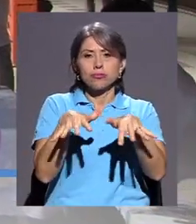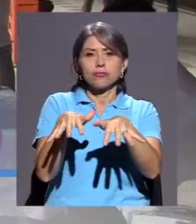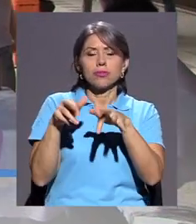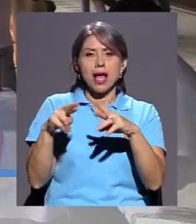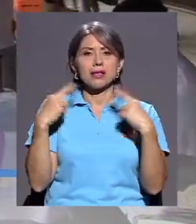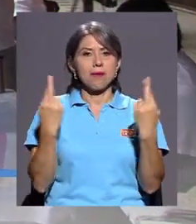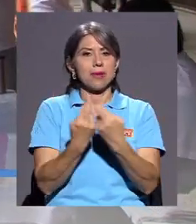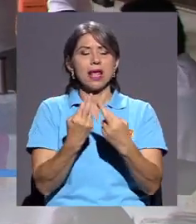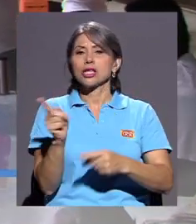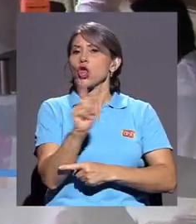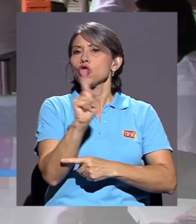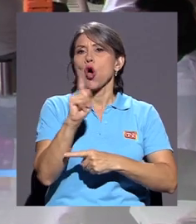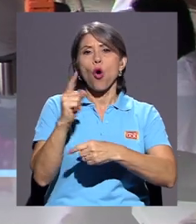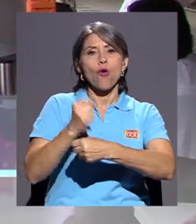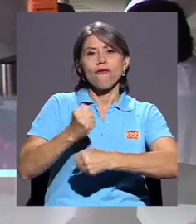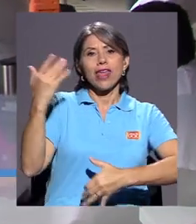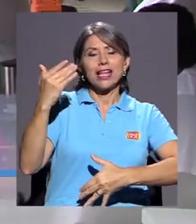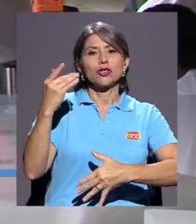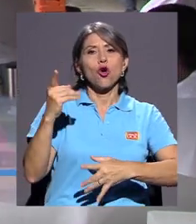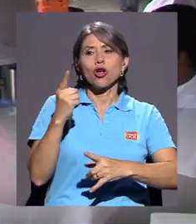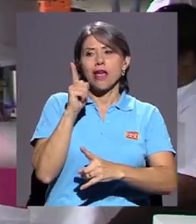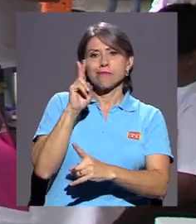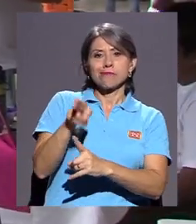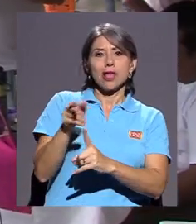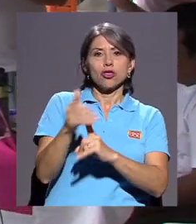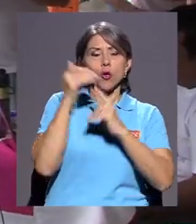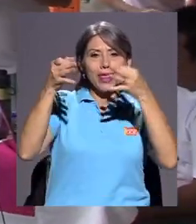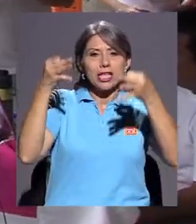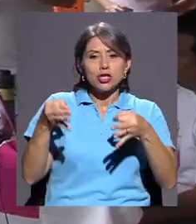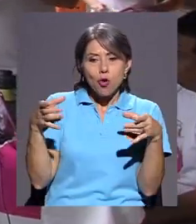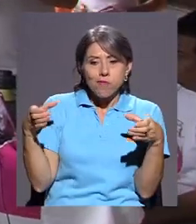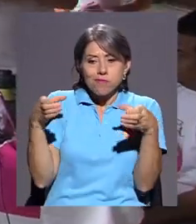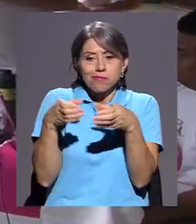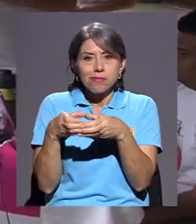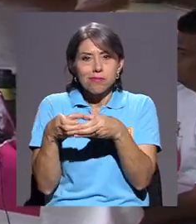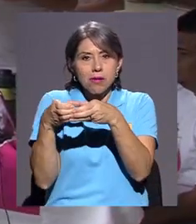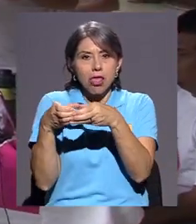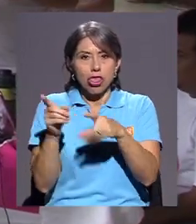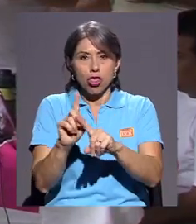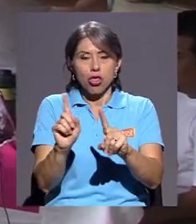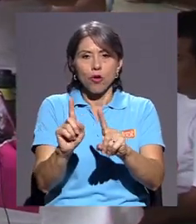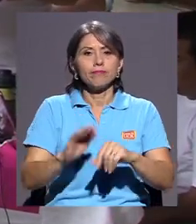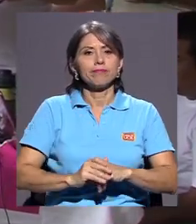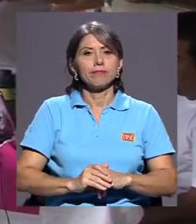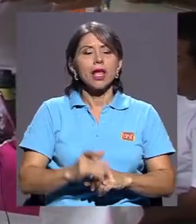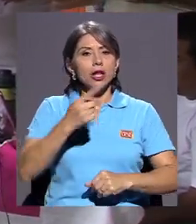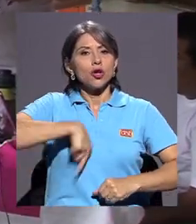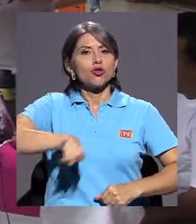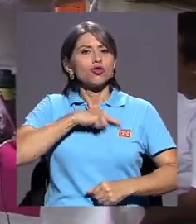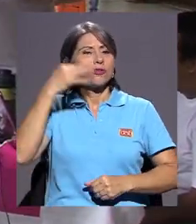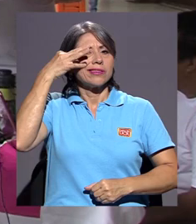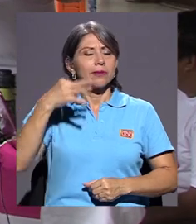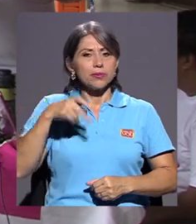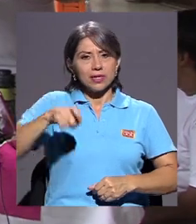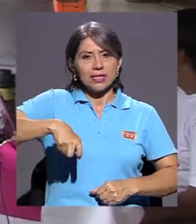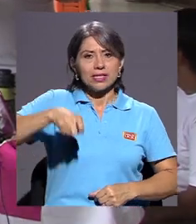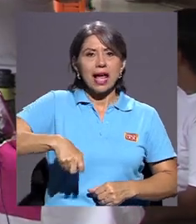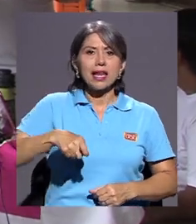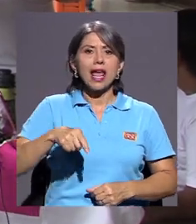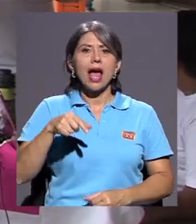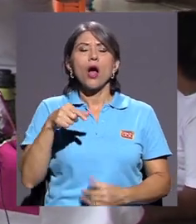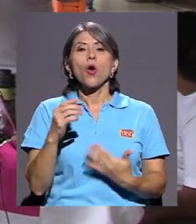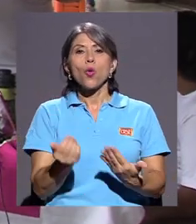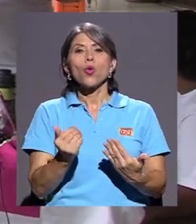y no una Federación de Estudiantes que tome decisiones por medio de una pequeña cúpula, ¿no? Planteamos que es necesaria